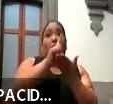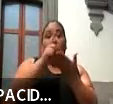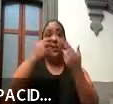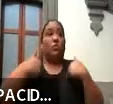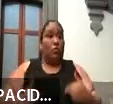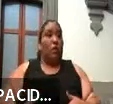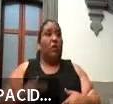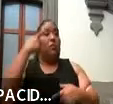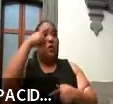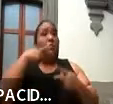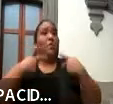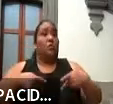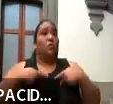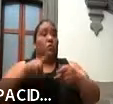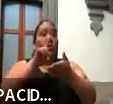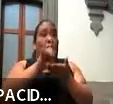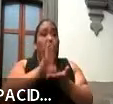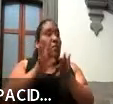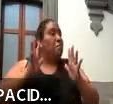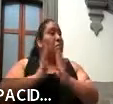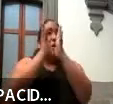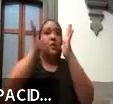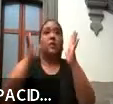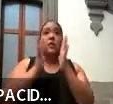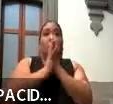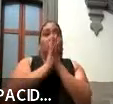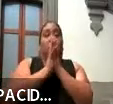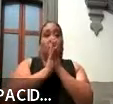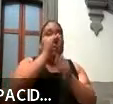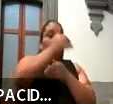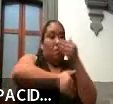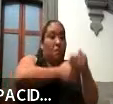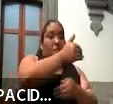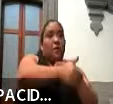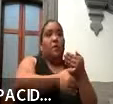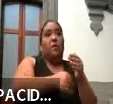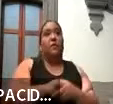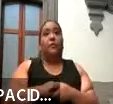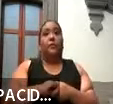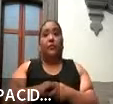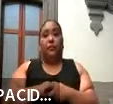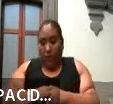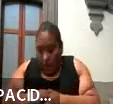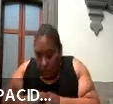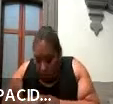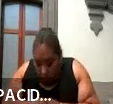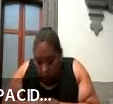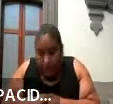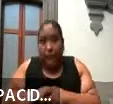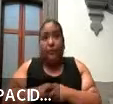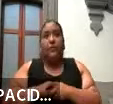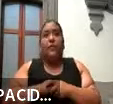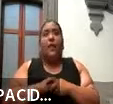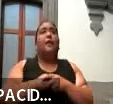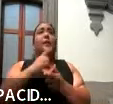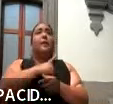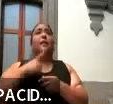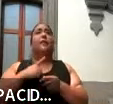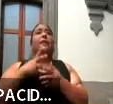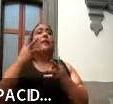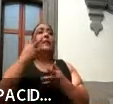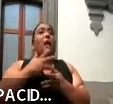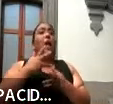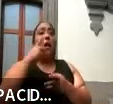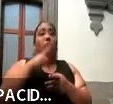discapacidad participen en este proceso. Tiene que tener en base a los plazos, en base a responsables,